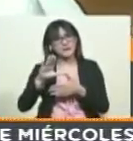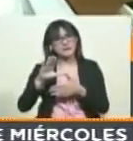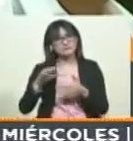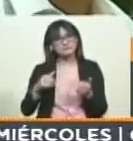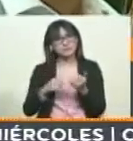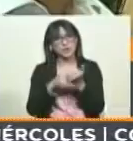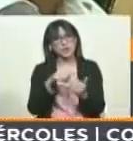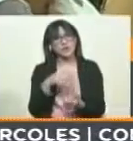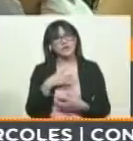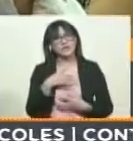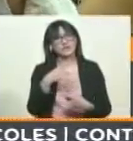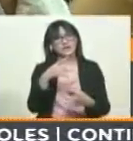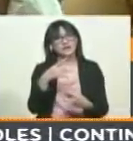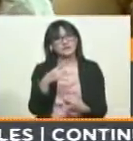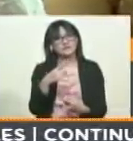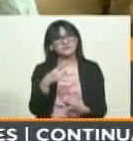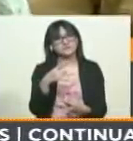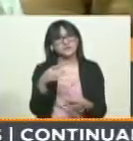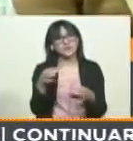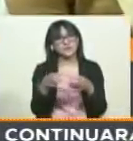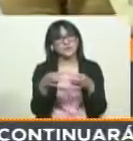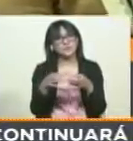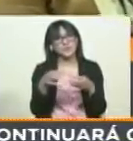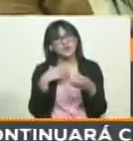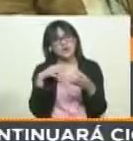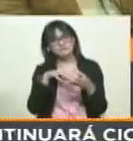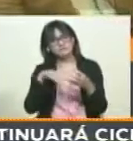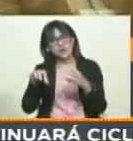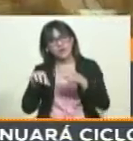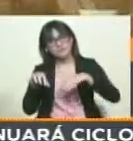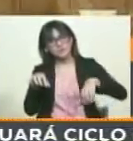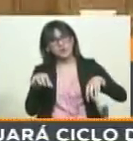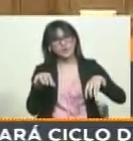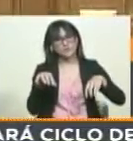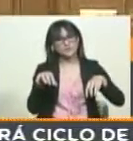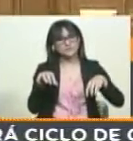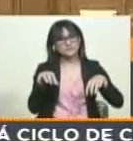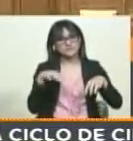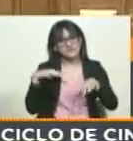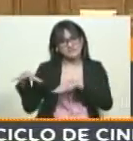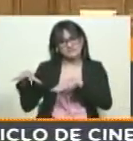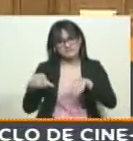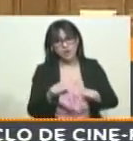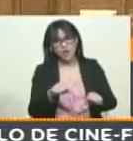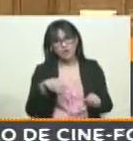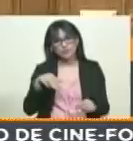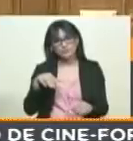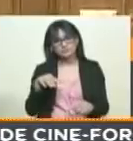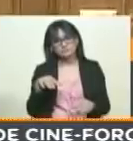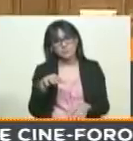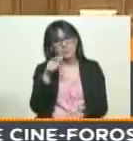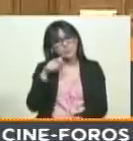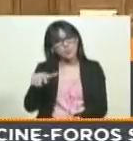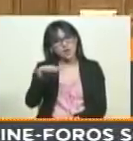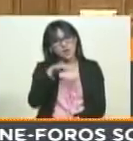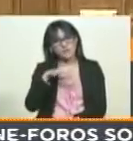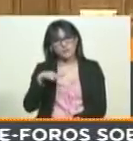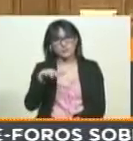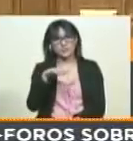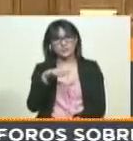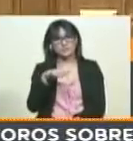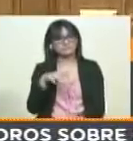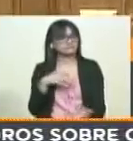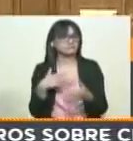los intereses de quienes se empeñan en dividirnos para ejercer su dominación sobre nuestros pueblos, sin que les